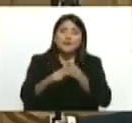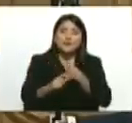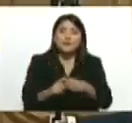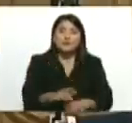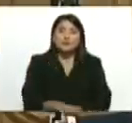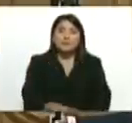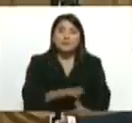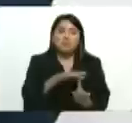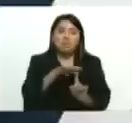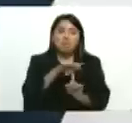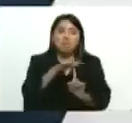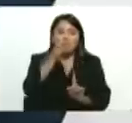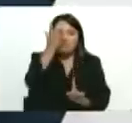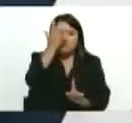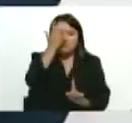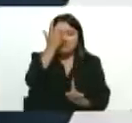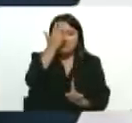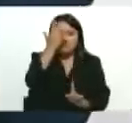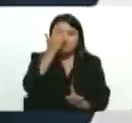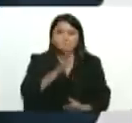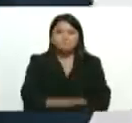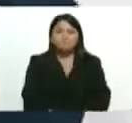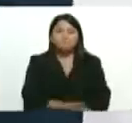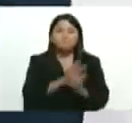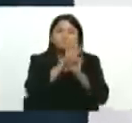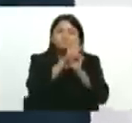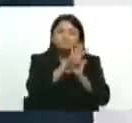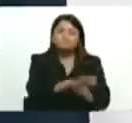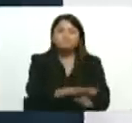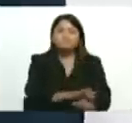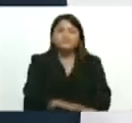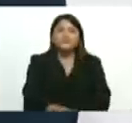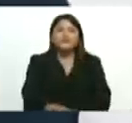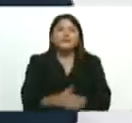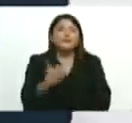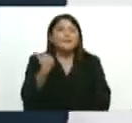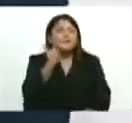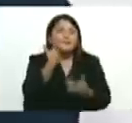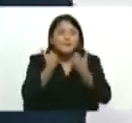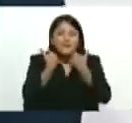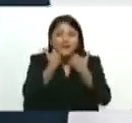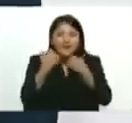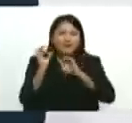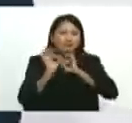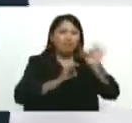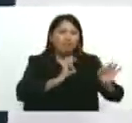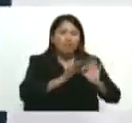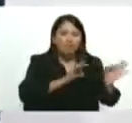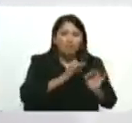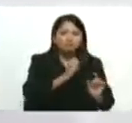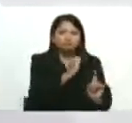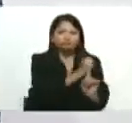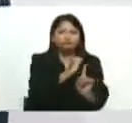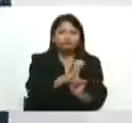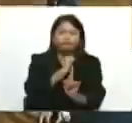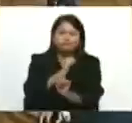verdad. La conquista sangrienta, las enfermedades que trajeron, los asesinatos en